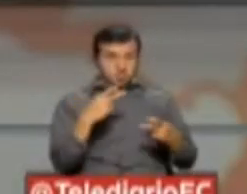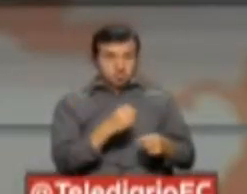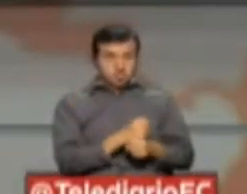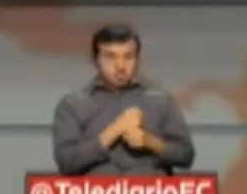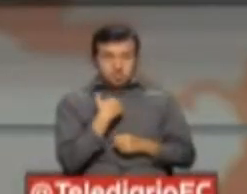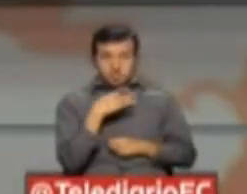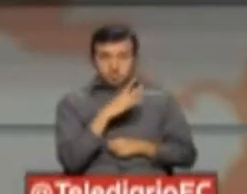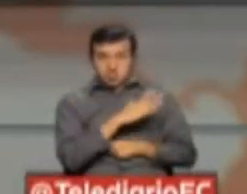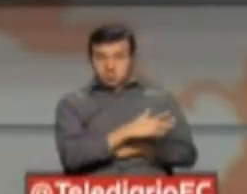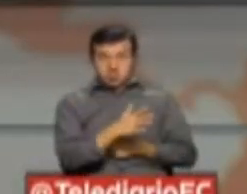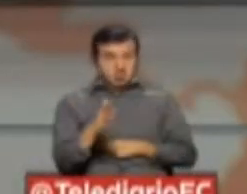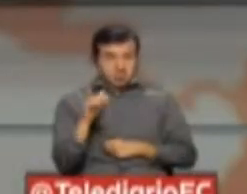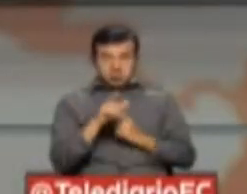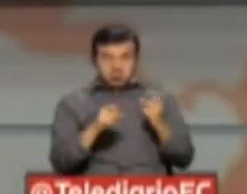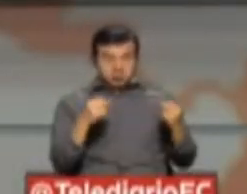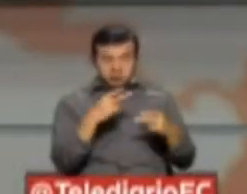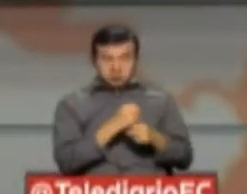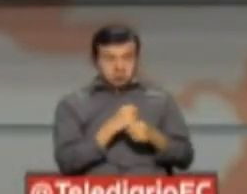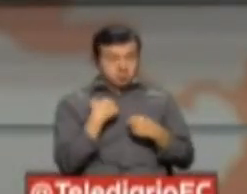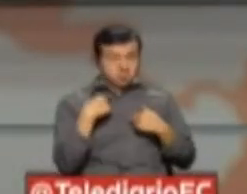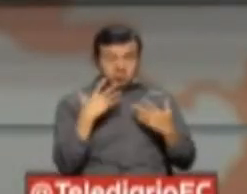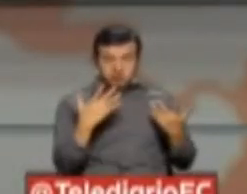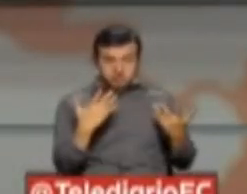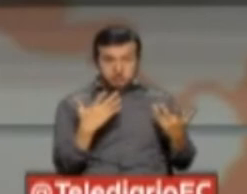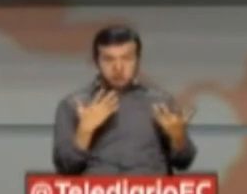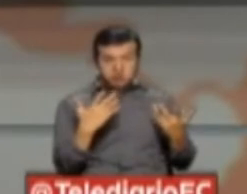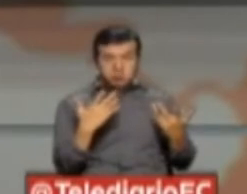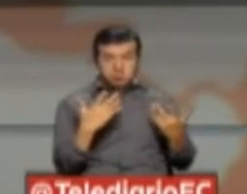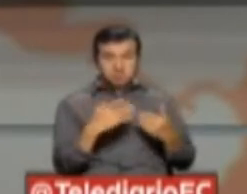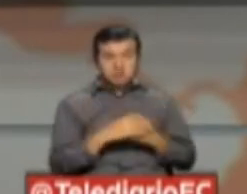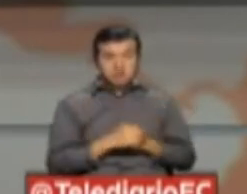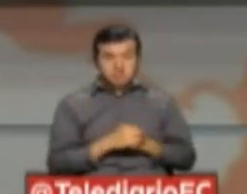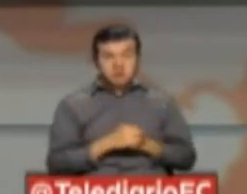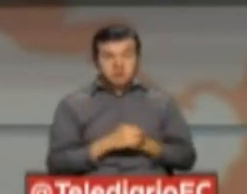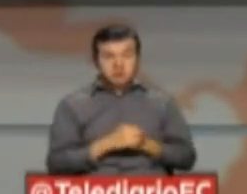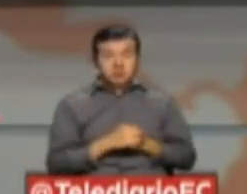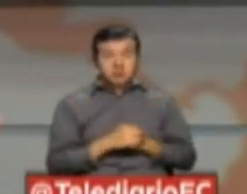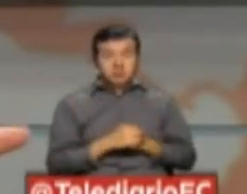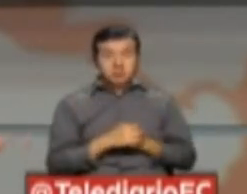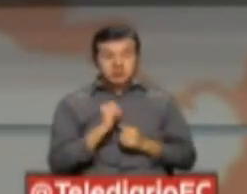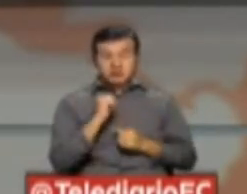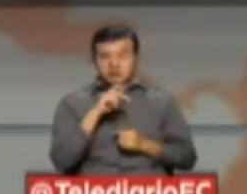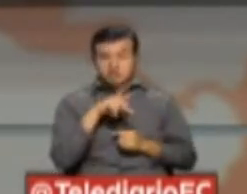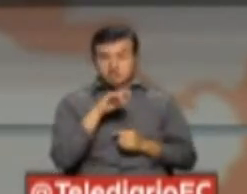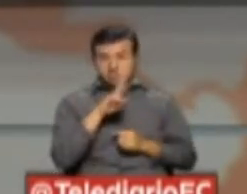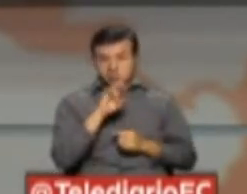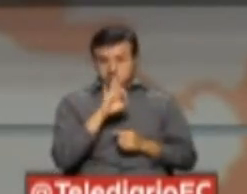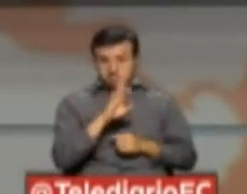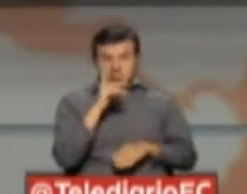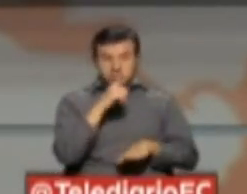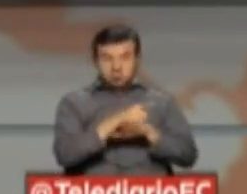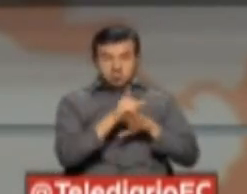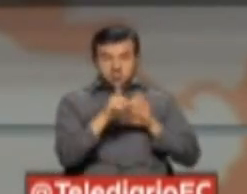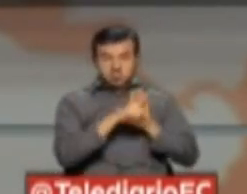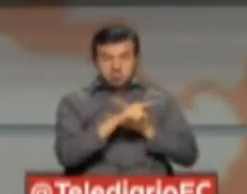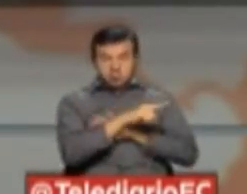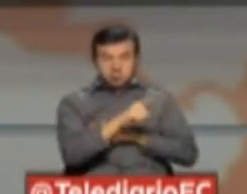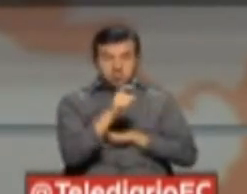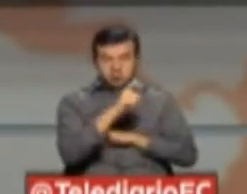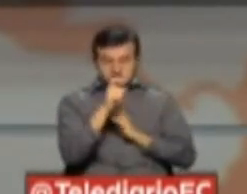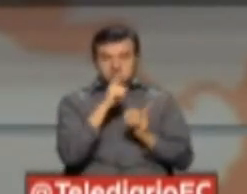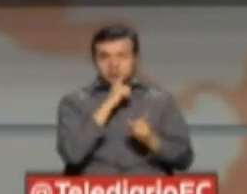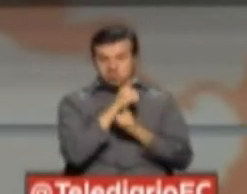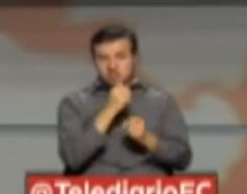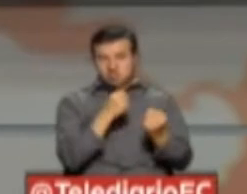estuvieron si no contrataron en el espacio por disposición al spa tendrían y por disposición legal del spa tendrían que ser también